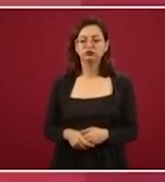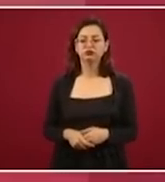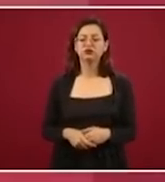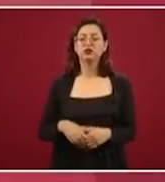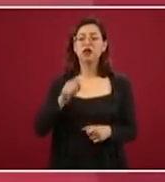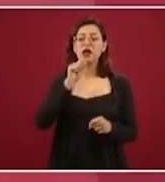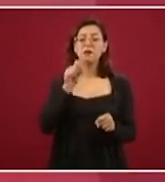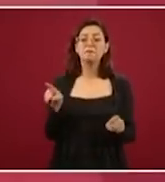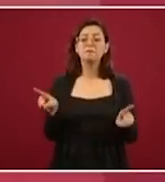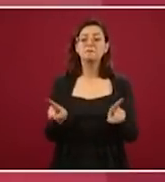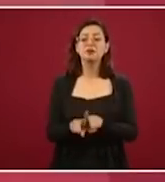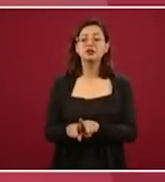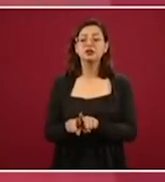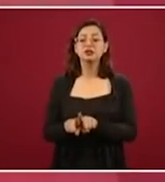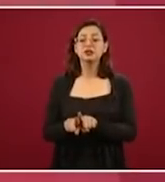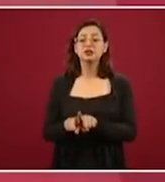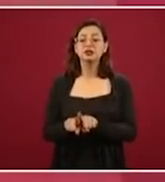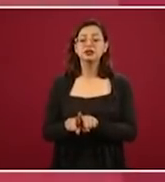también